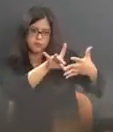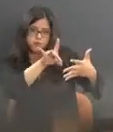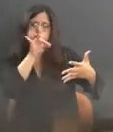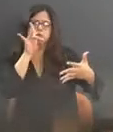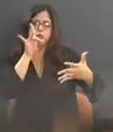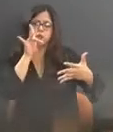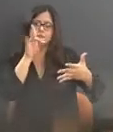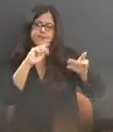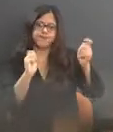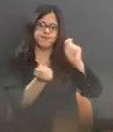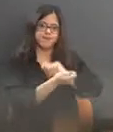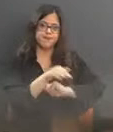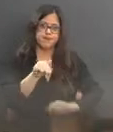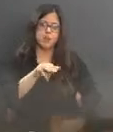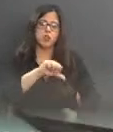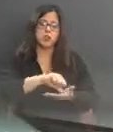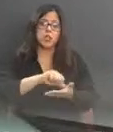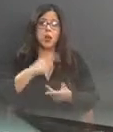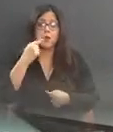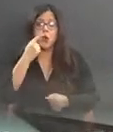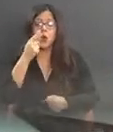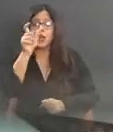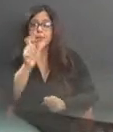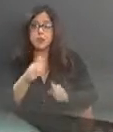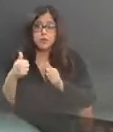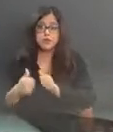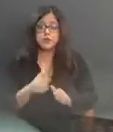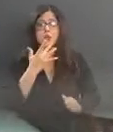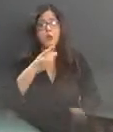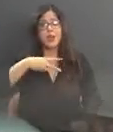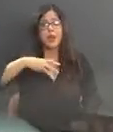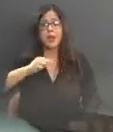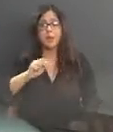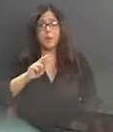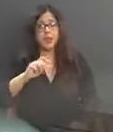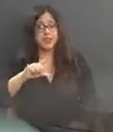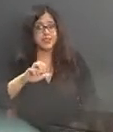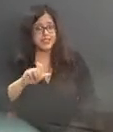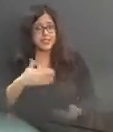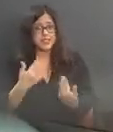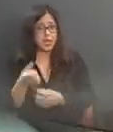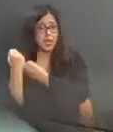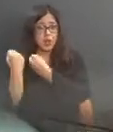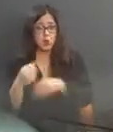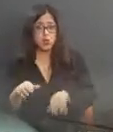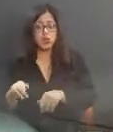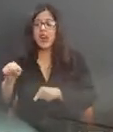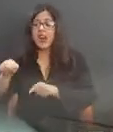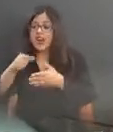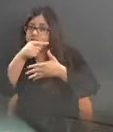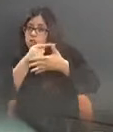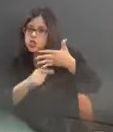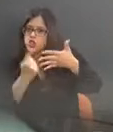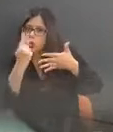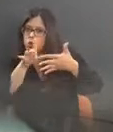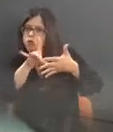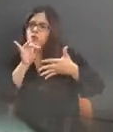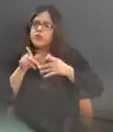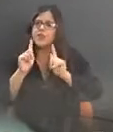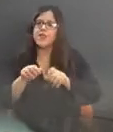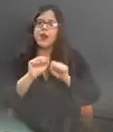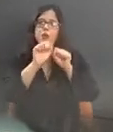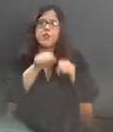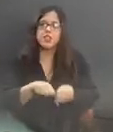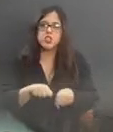consejero que entra ahora, ya que Mario Marcel se retira, tiene que ser aprobado por mayoría simple del Senado.